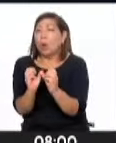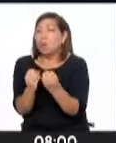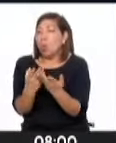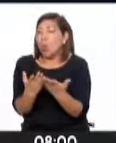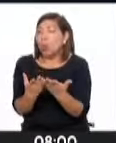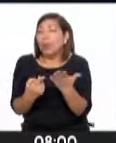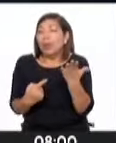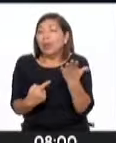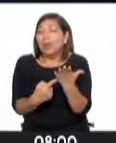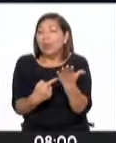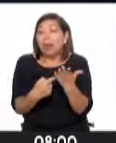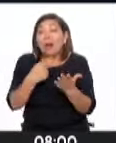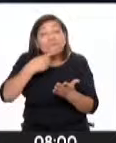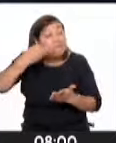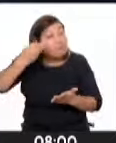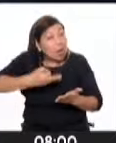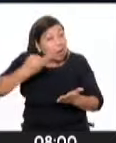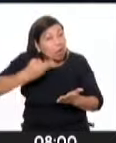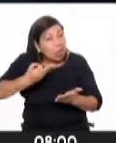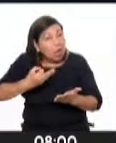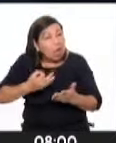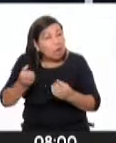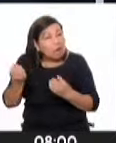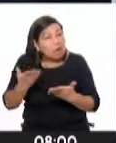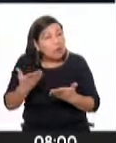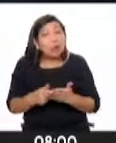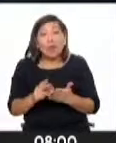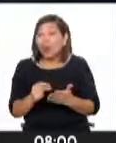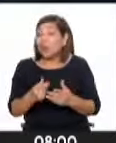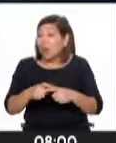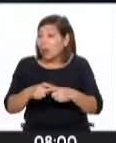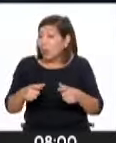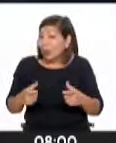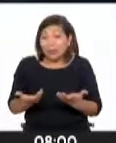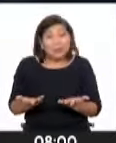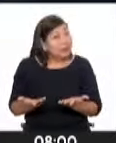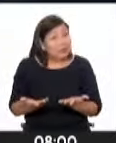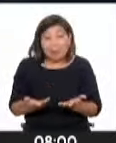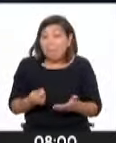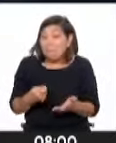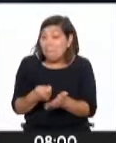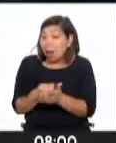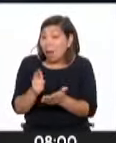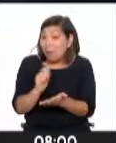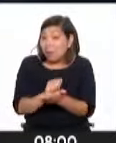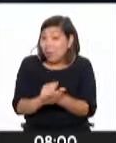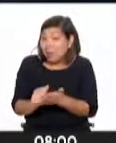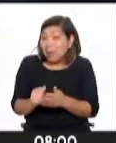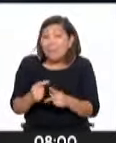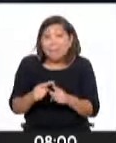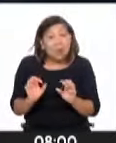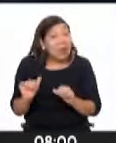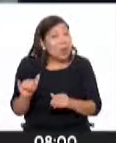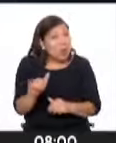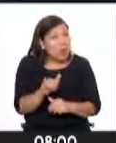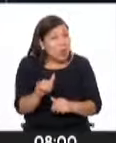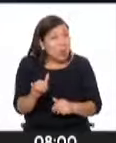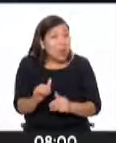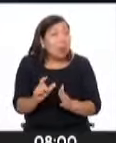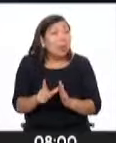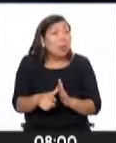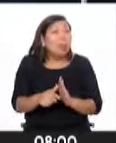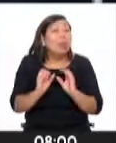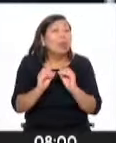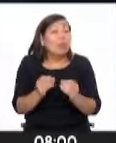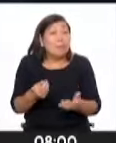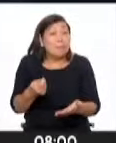que se llama tecnología crediticia para evaluar informales. O sea, hay gente que no tiene boletas, no tiene recibo por honorarios, pero igual le pueden